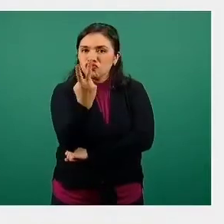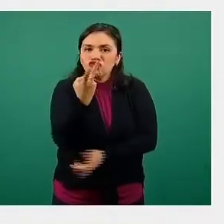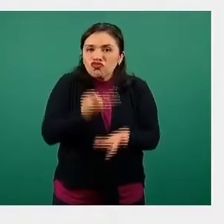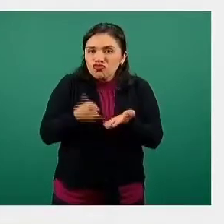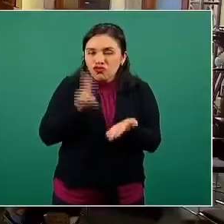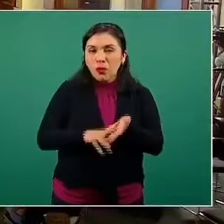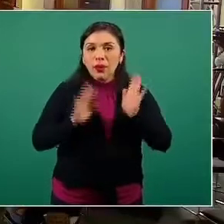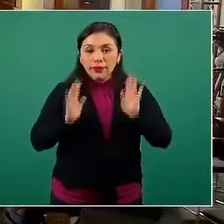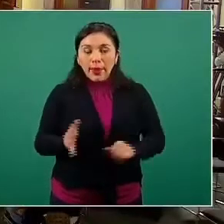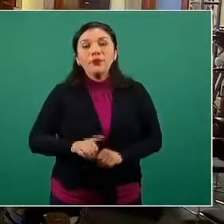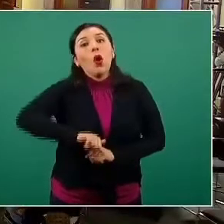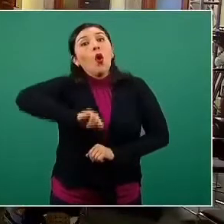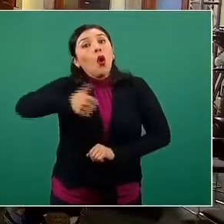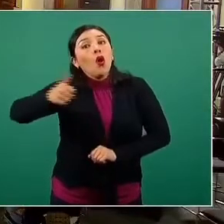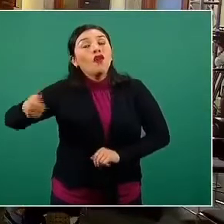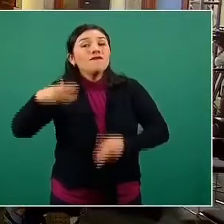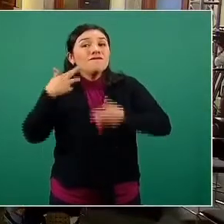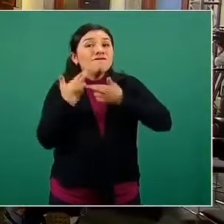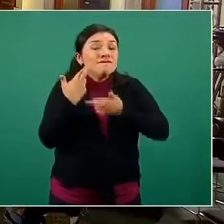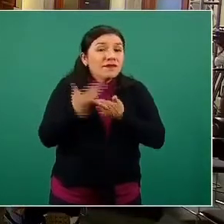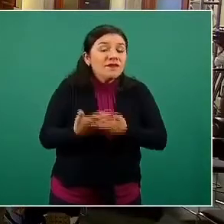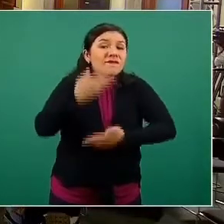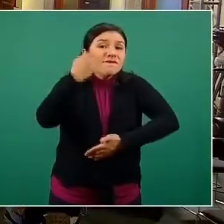dosis. El resto, estas